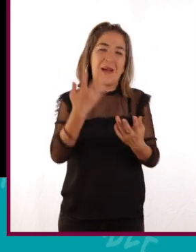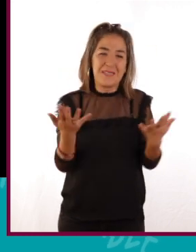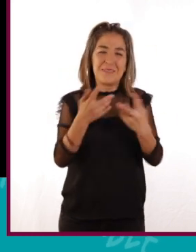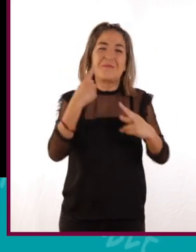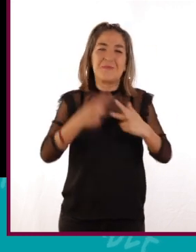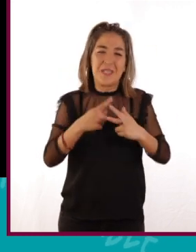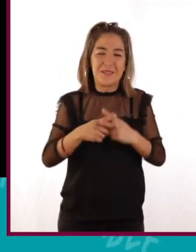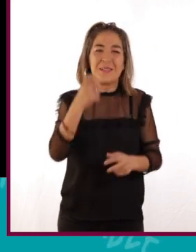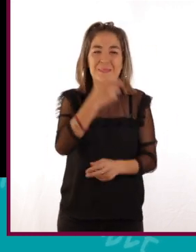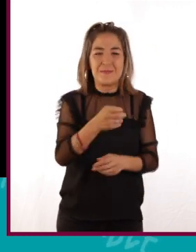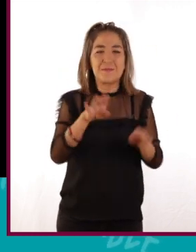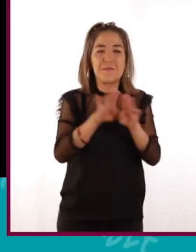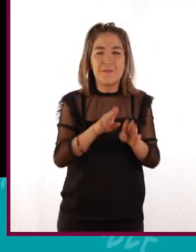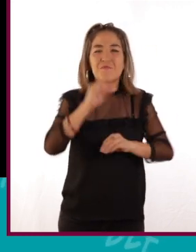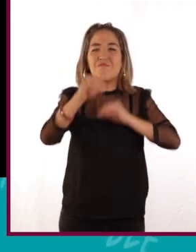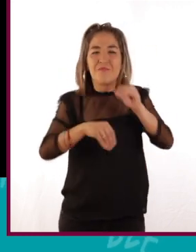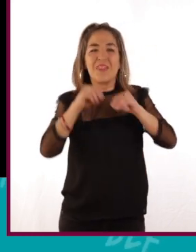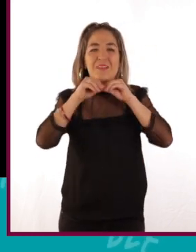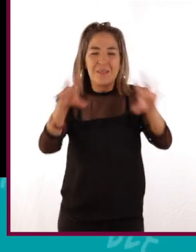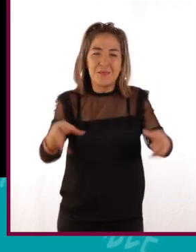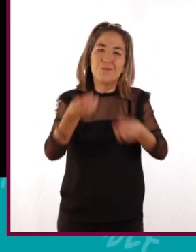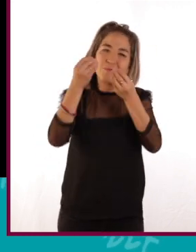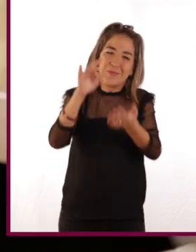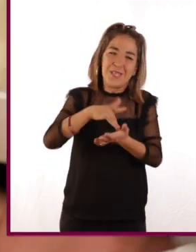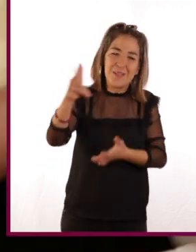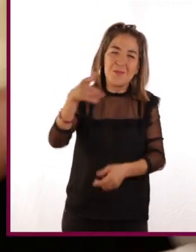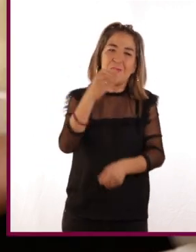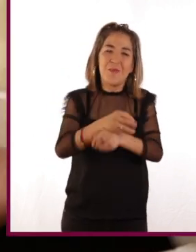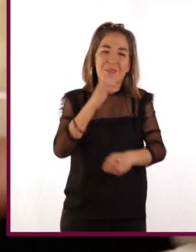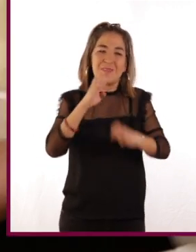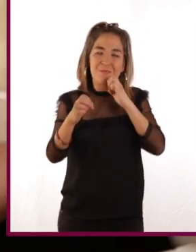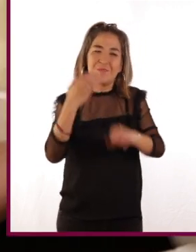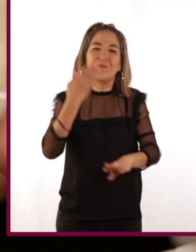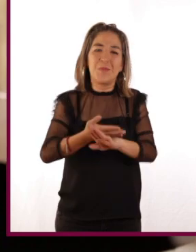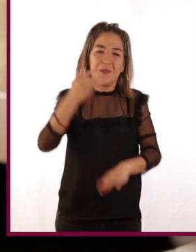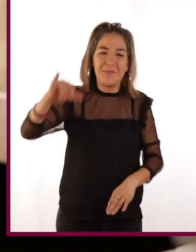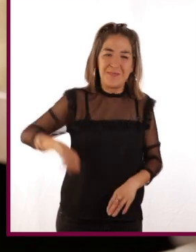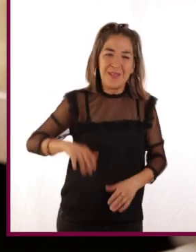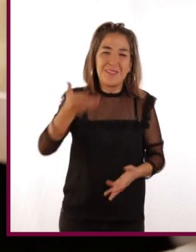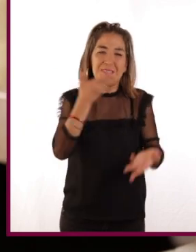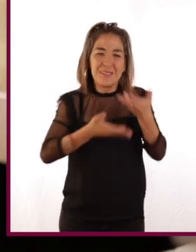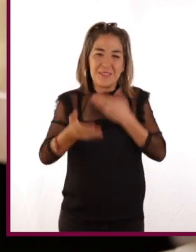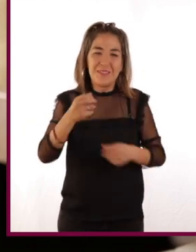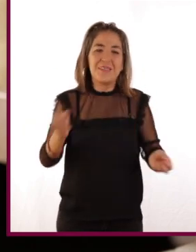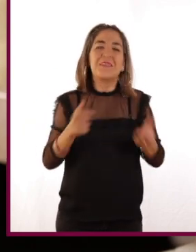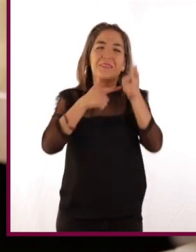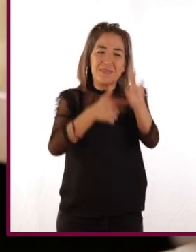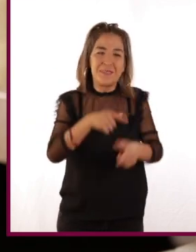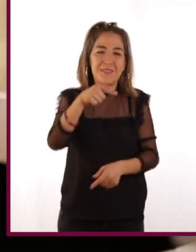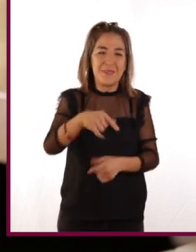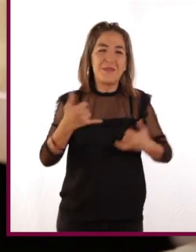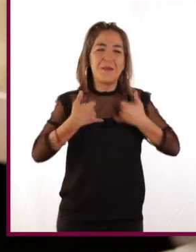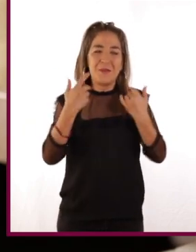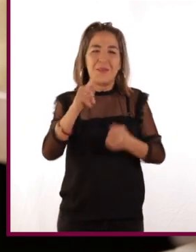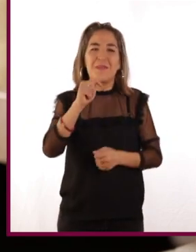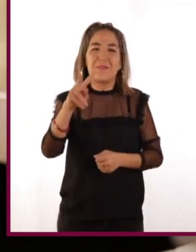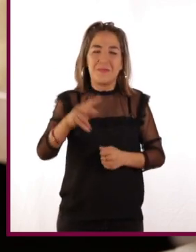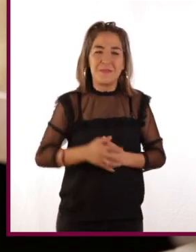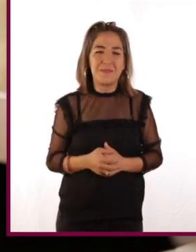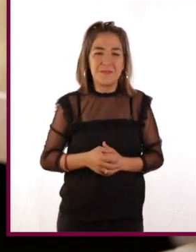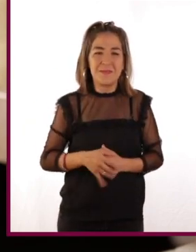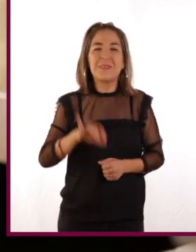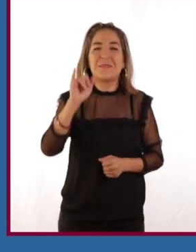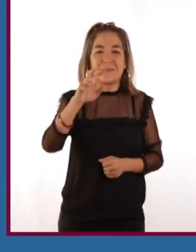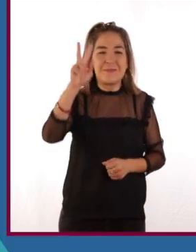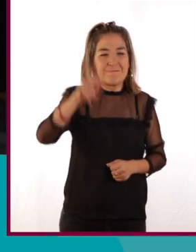hacer matemáticas en la parte de divulgación. Ramón, pues muchas gracias por tu tiempo, es muy interesante lo que nos compartes y nosotros continuamos en